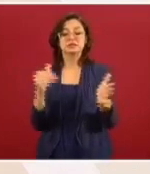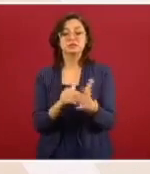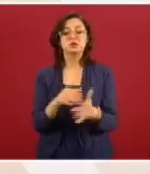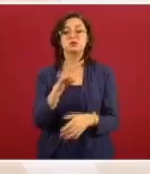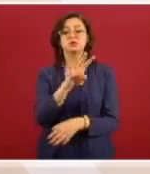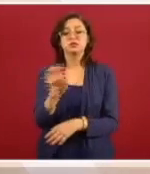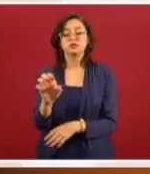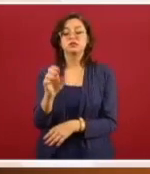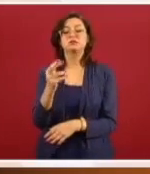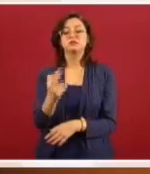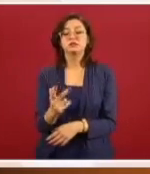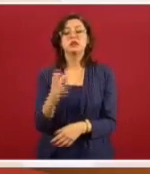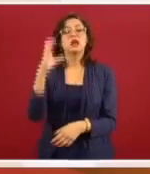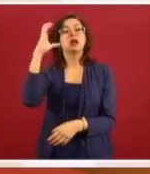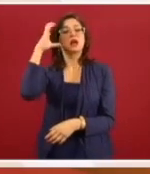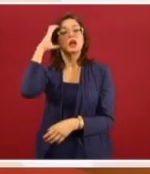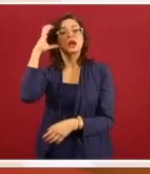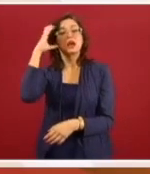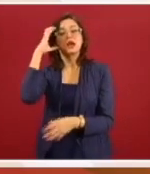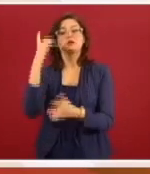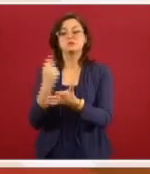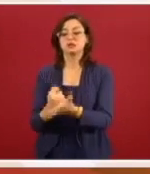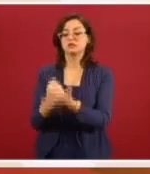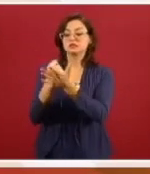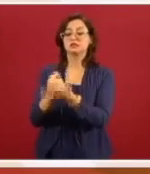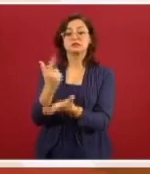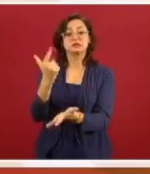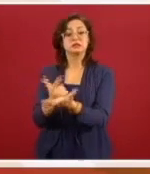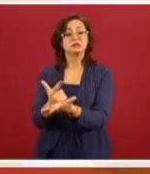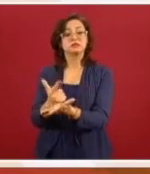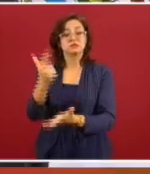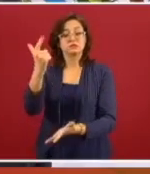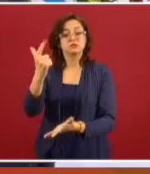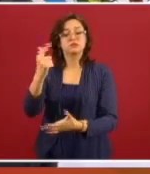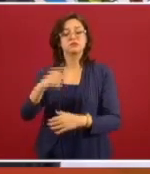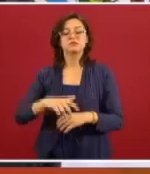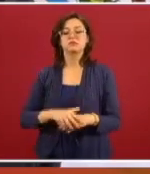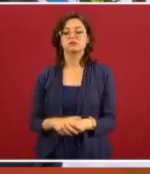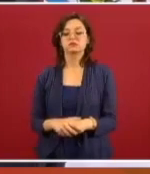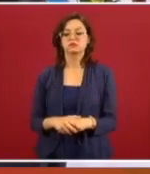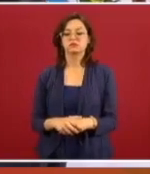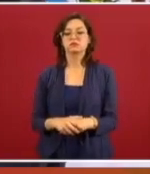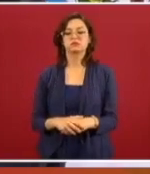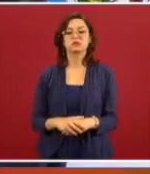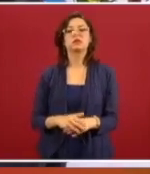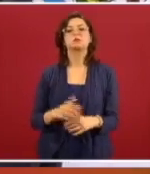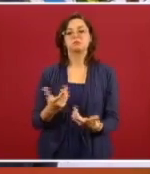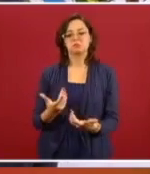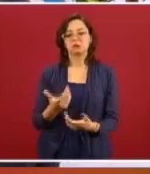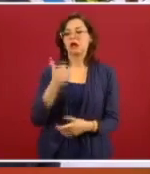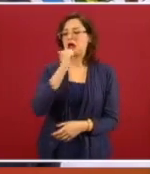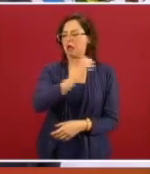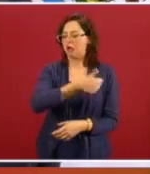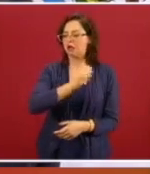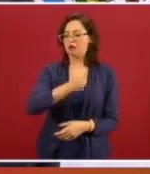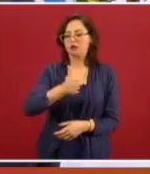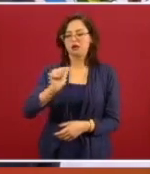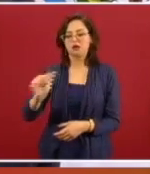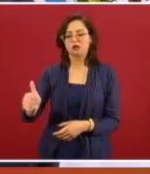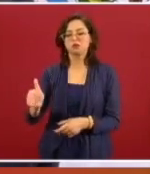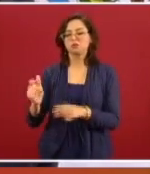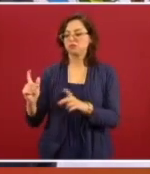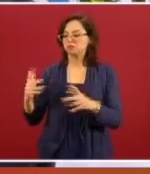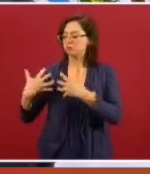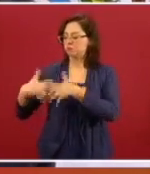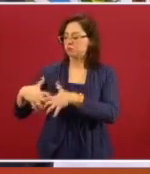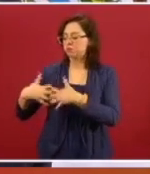6,425 camas de terapia intensiva, con sus respectivos ventiladores